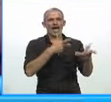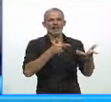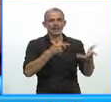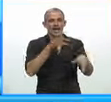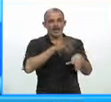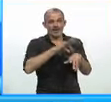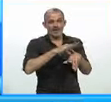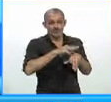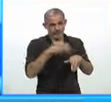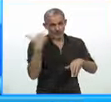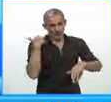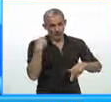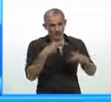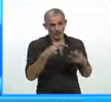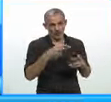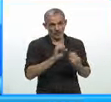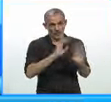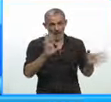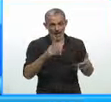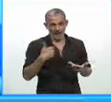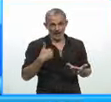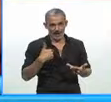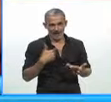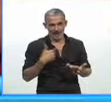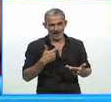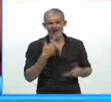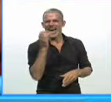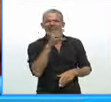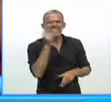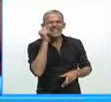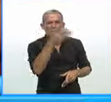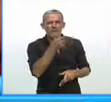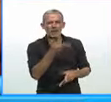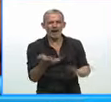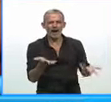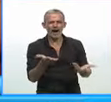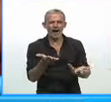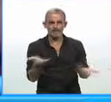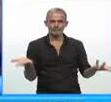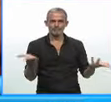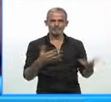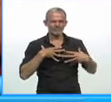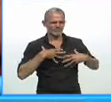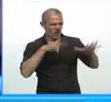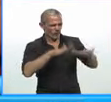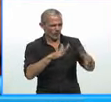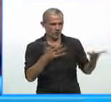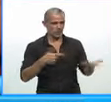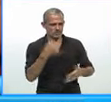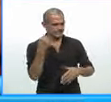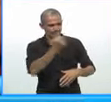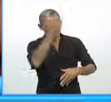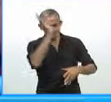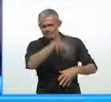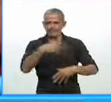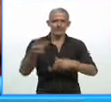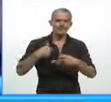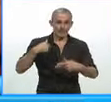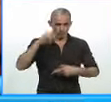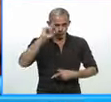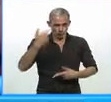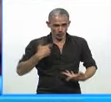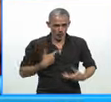velocidad. ¿Cómo lo sacudió? Viene la crítica. ¿Cómo le pegó? No le da respiro. Se notó muchísimo. Es recio, ¿eh? Es duro. Ah, está